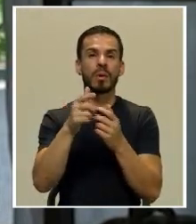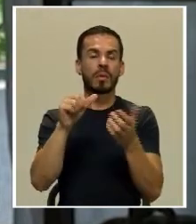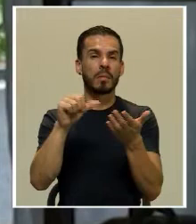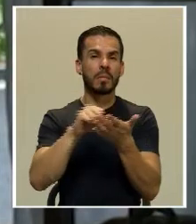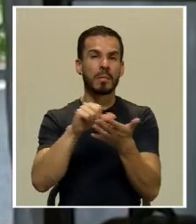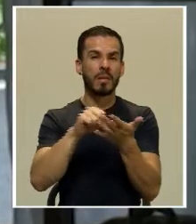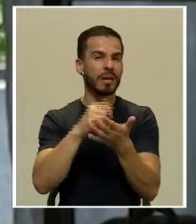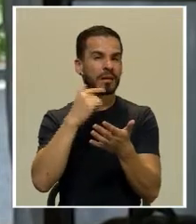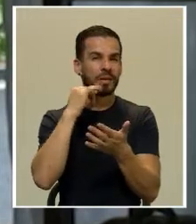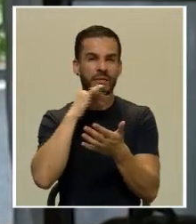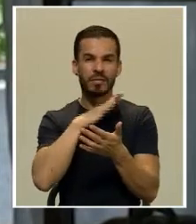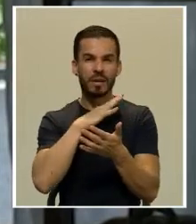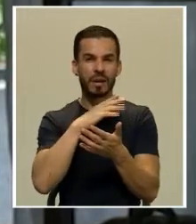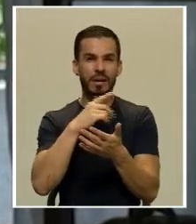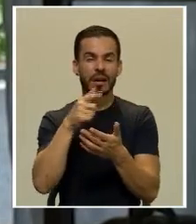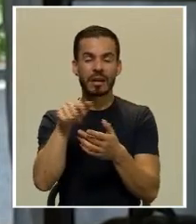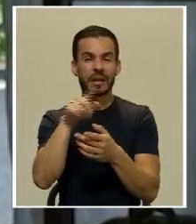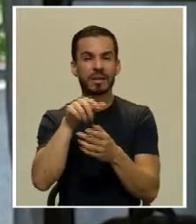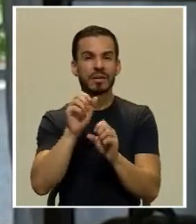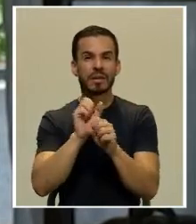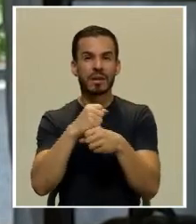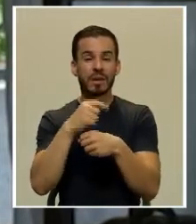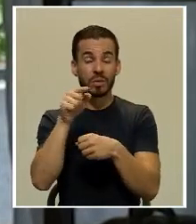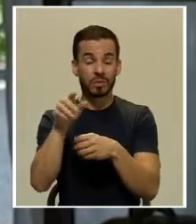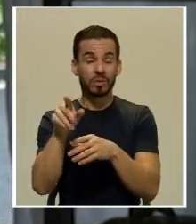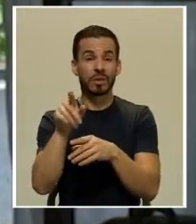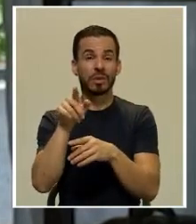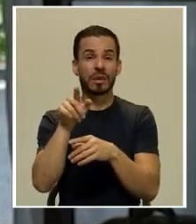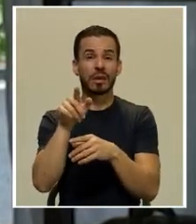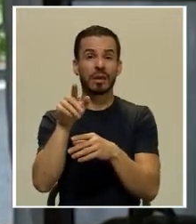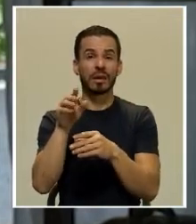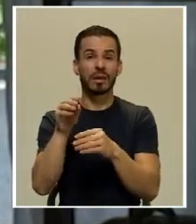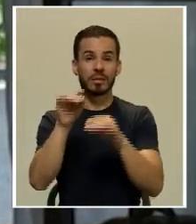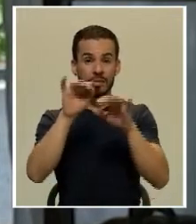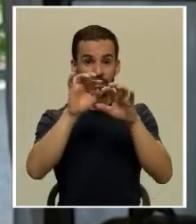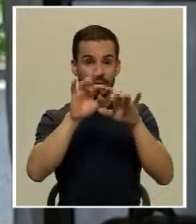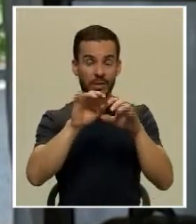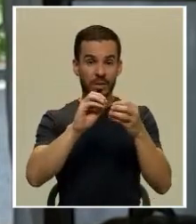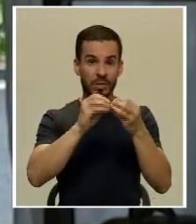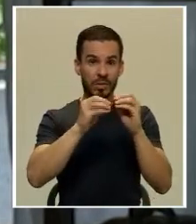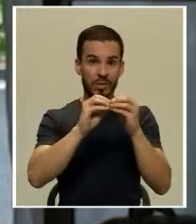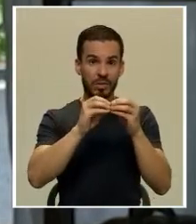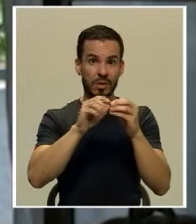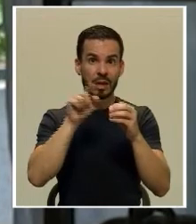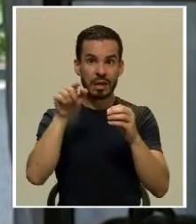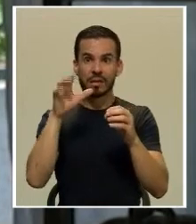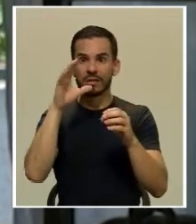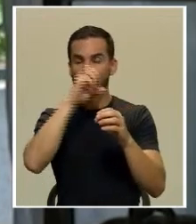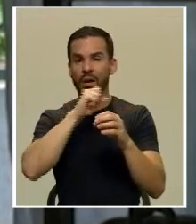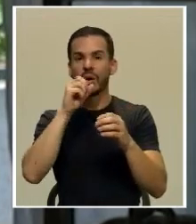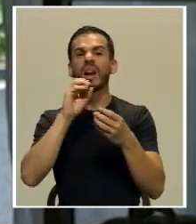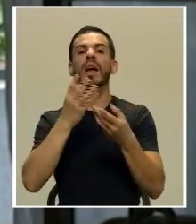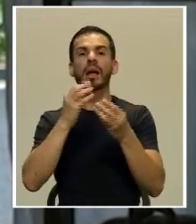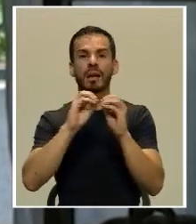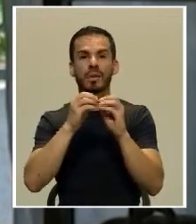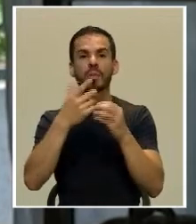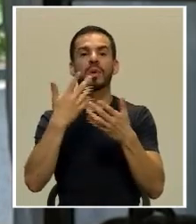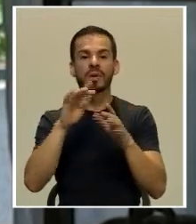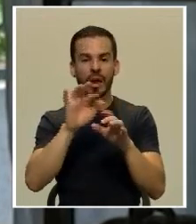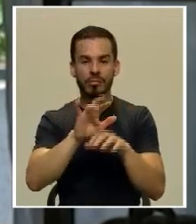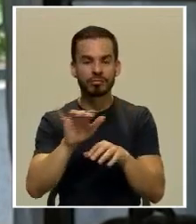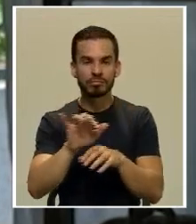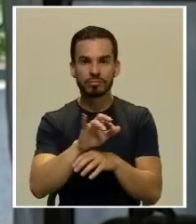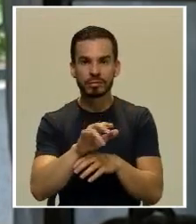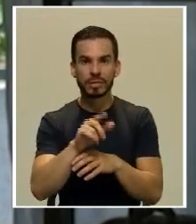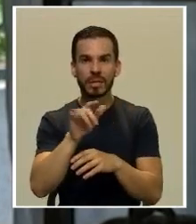una página rara, ¿verdad? Entonces lo que ellos hacen es que cuando usted va digitando los números, ellos se dan cuenta qué número usted está digitando,